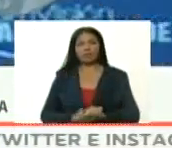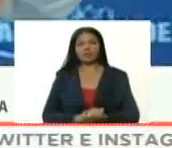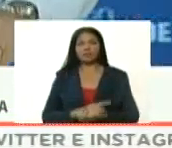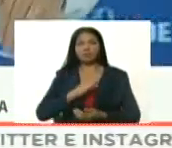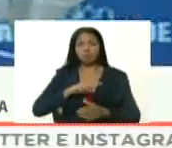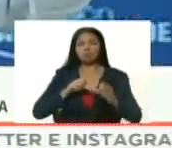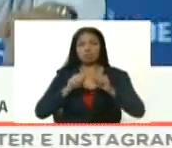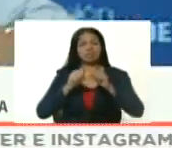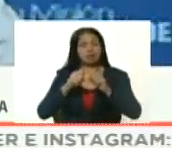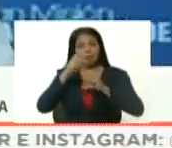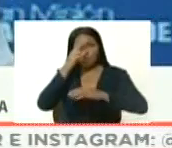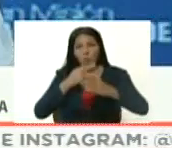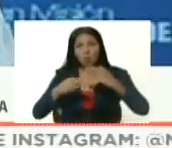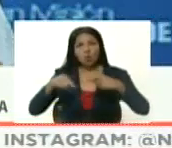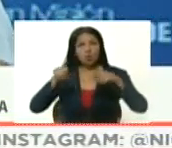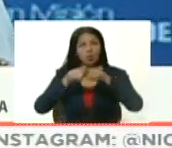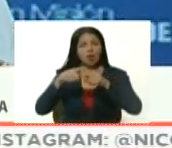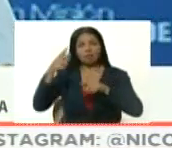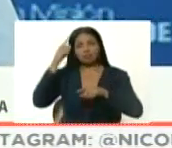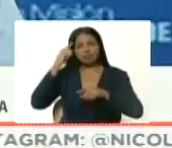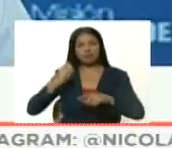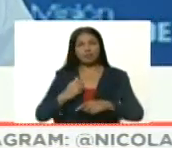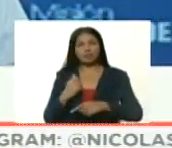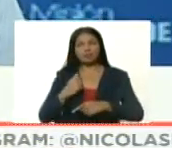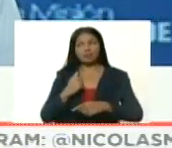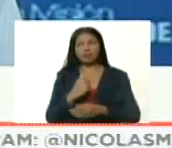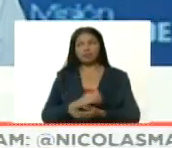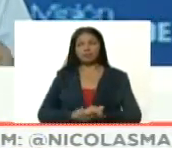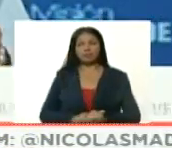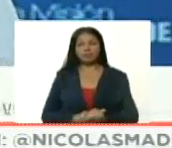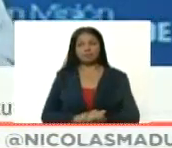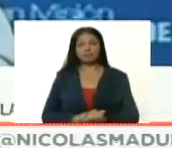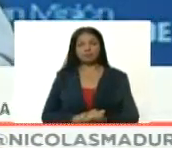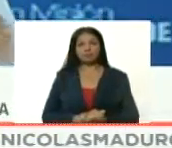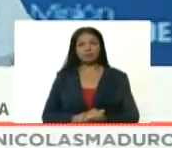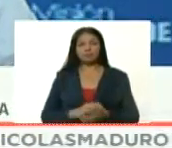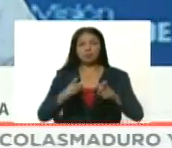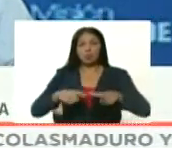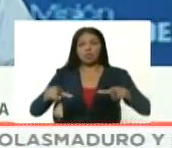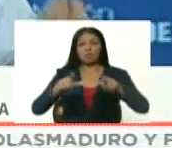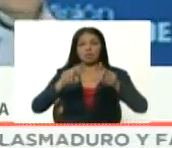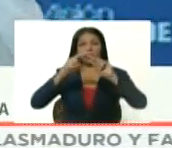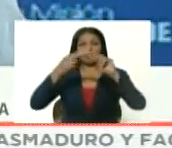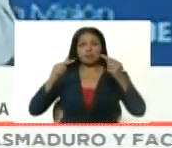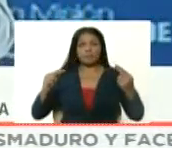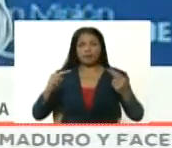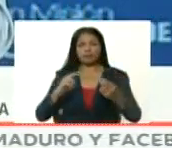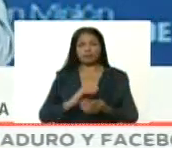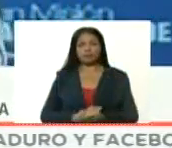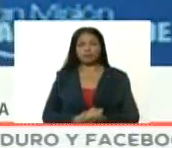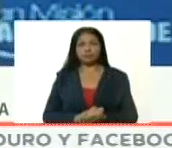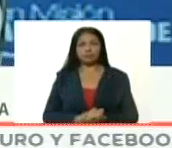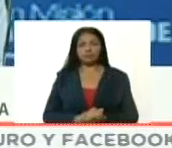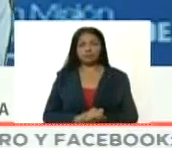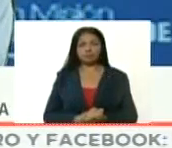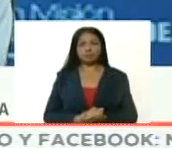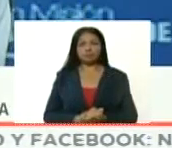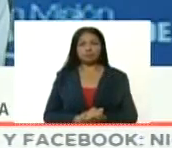siguiéramos conmemorando y celebrando el Día del Policía. Cuadrantes de paz, mira, maravilloso, fíjense, por